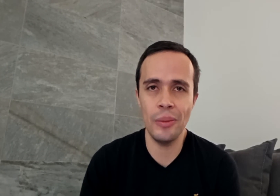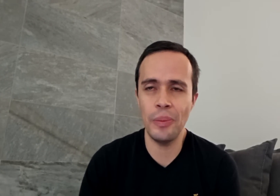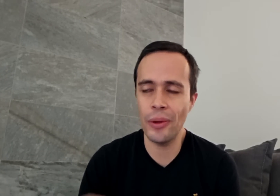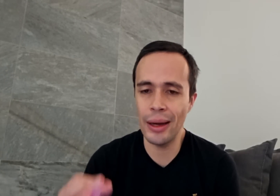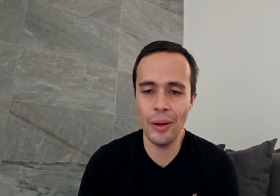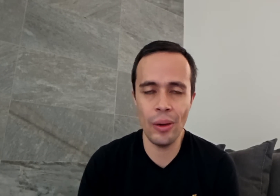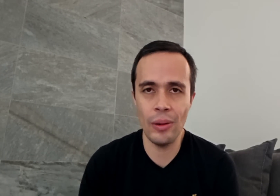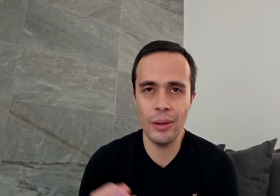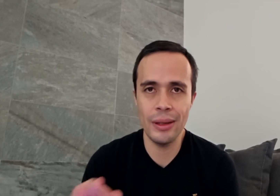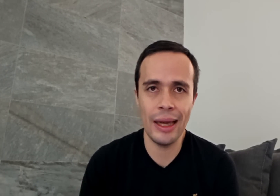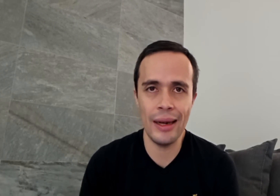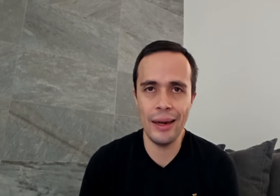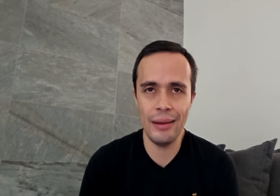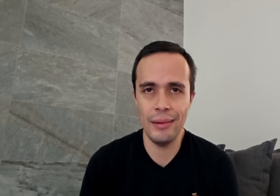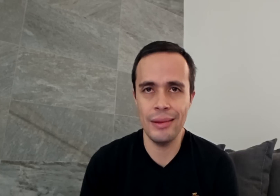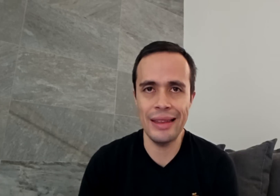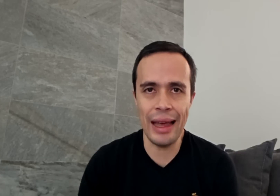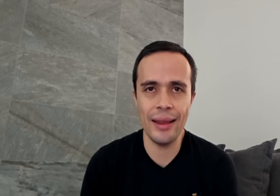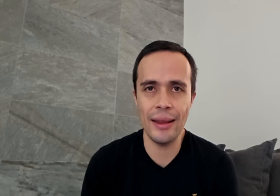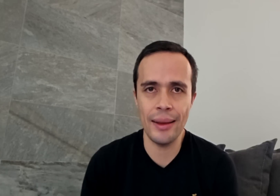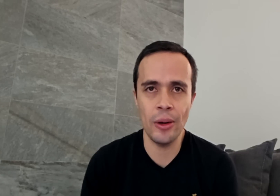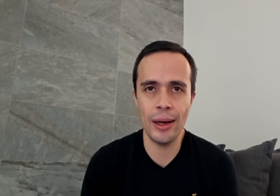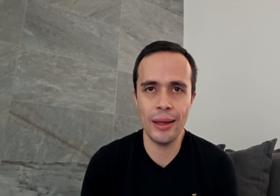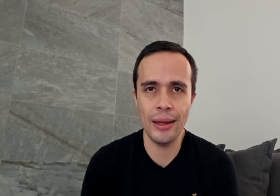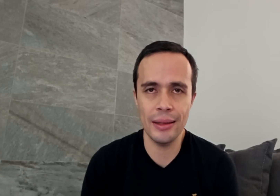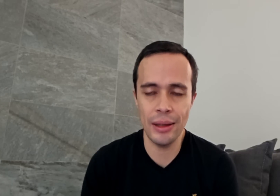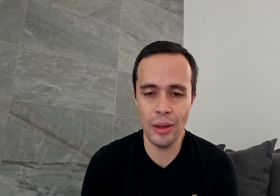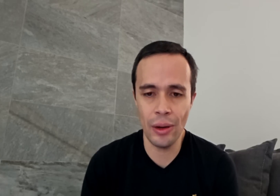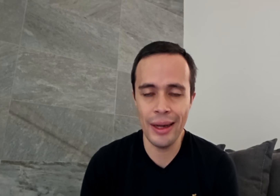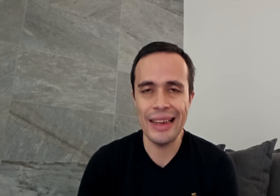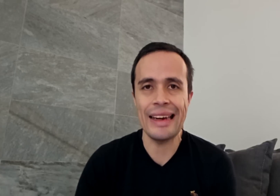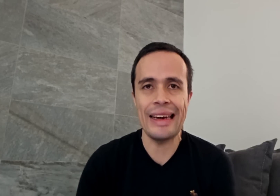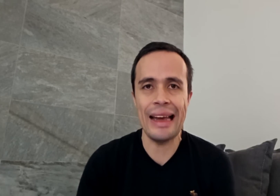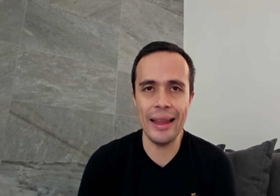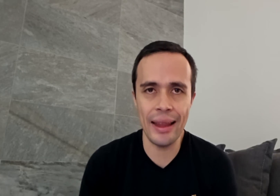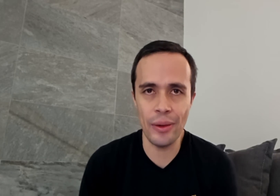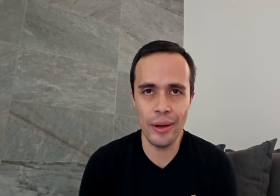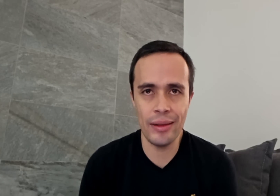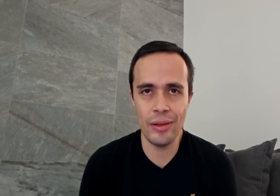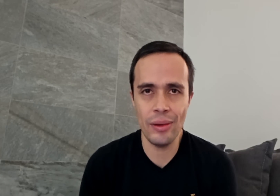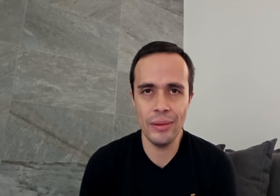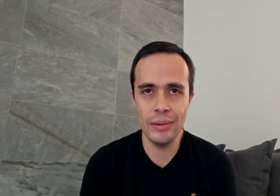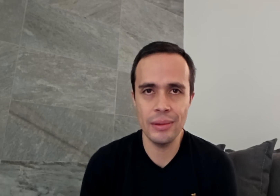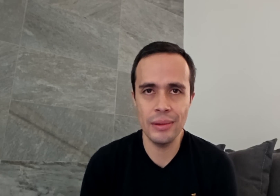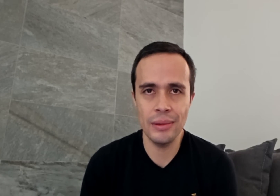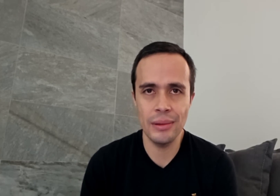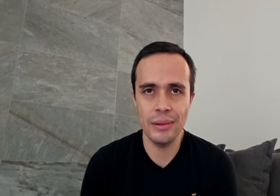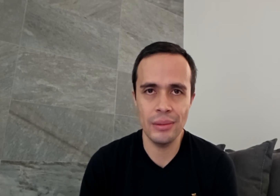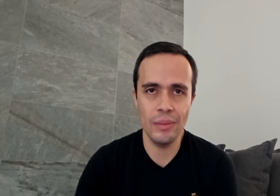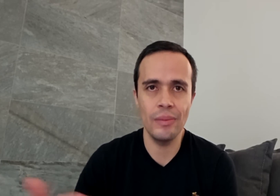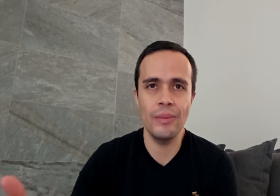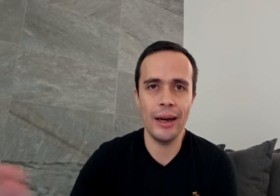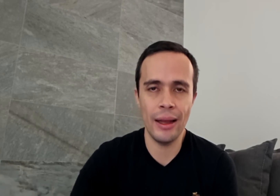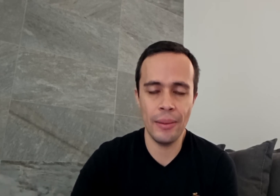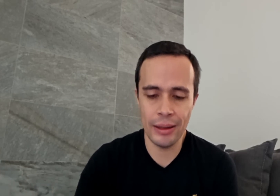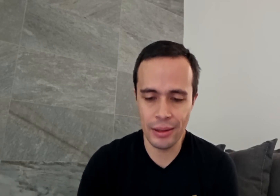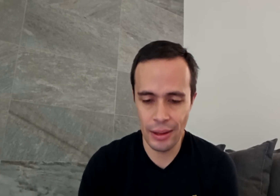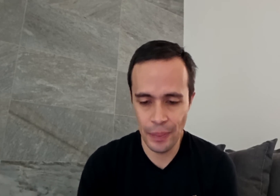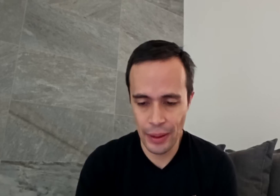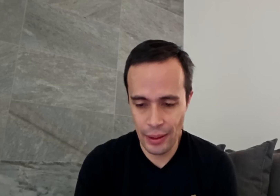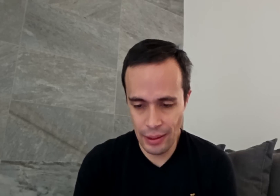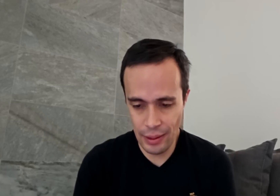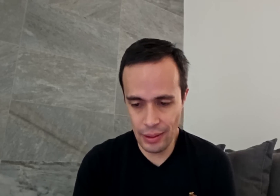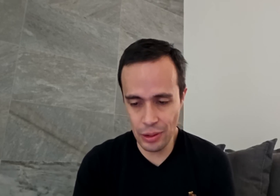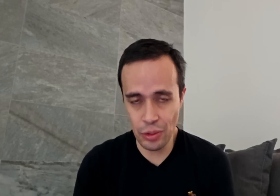Ernesto Zedillo, porque no tiene nada de demócrata ese señor, nada de honesto. Vean nada